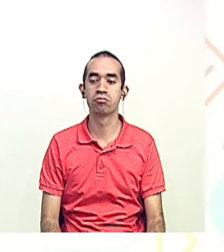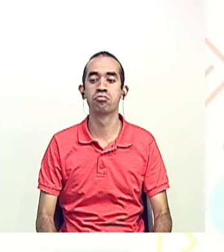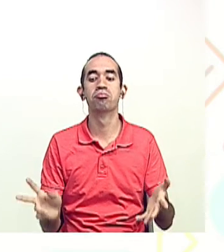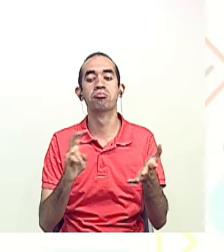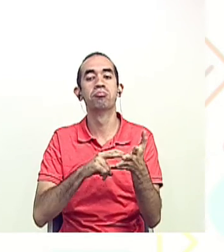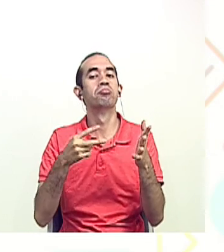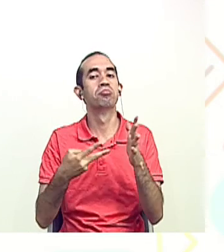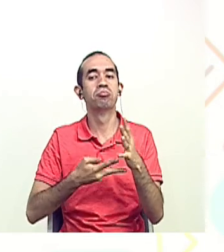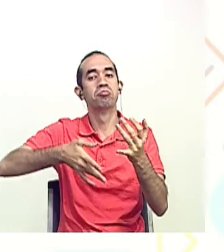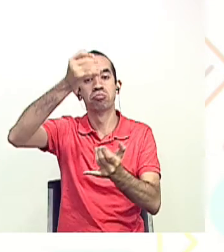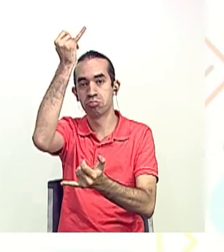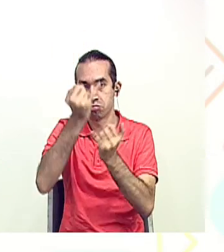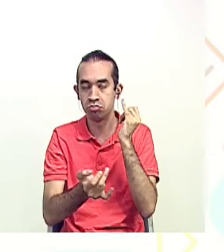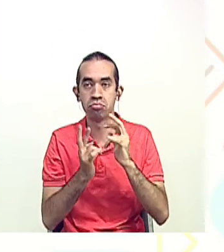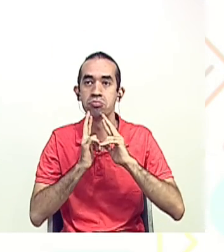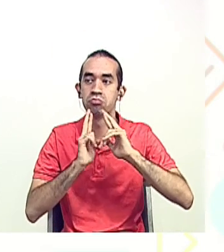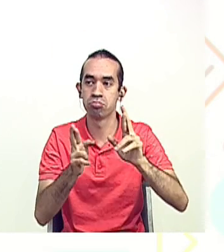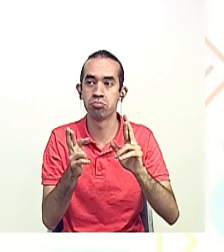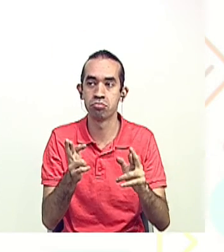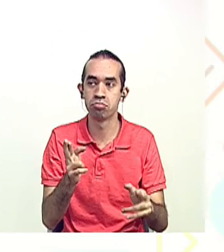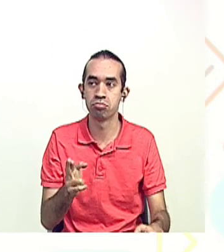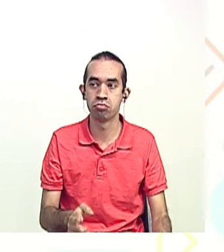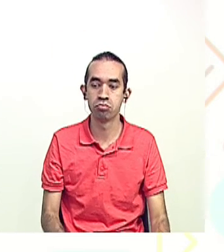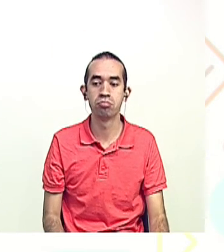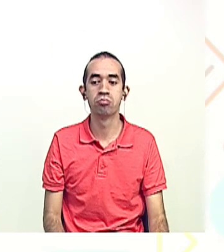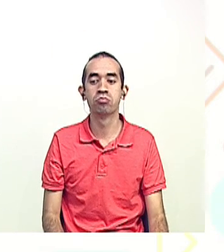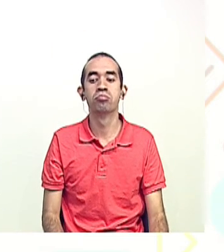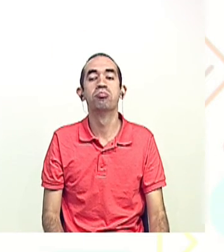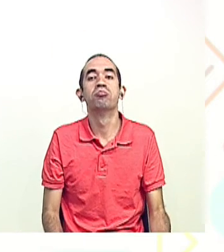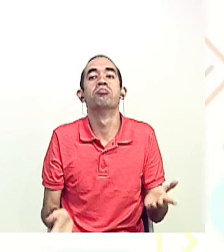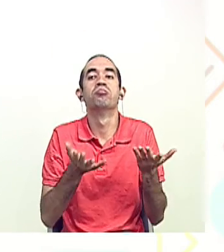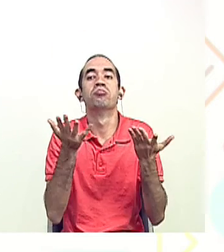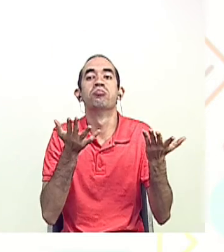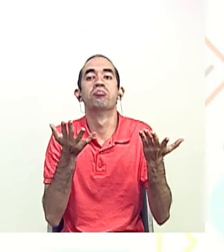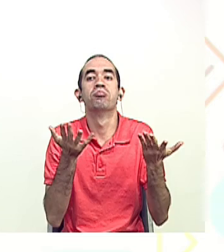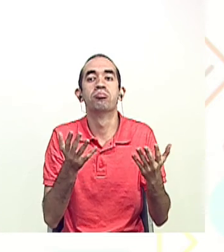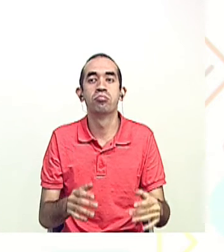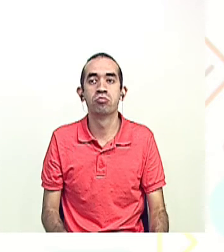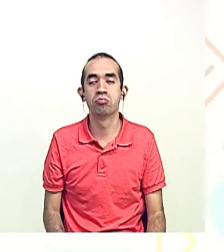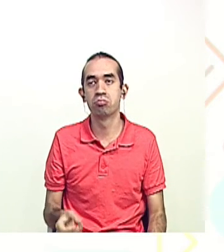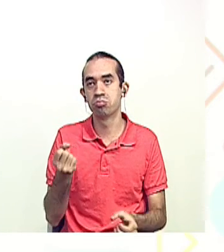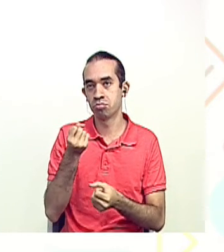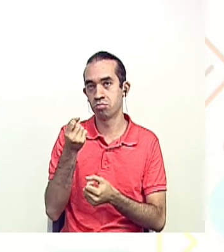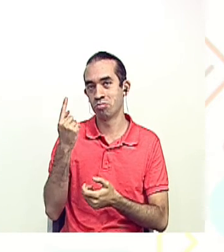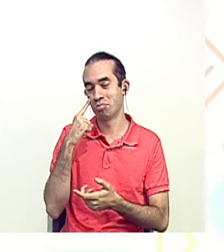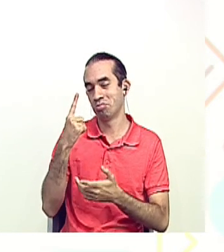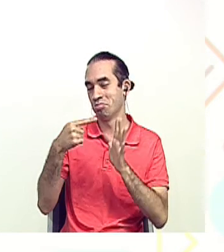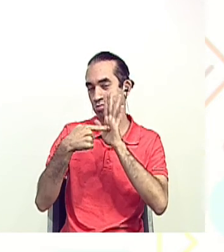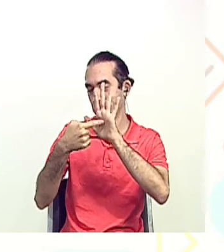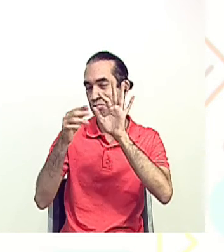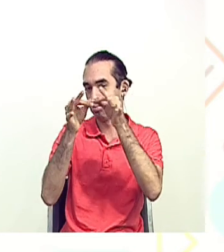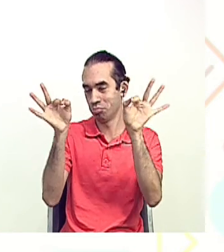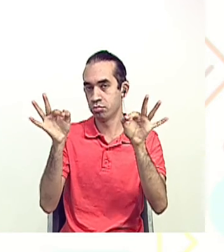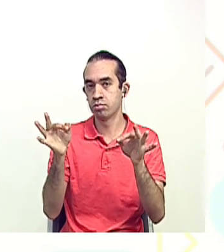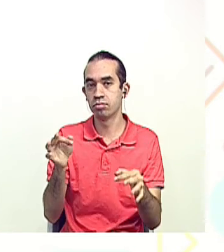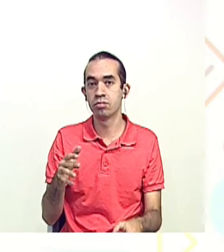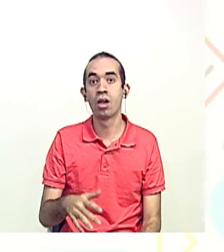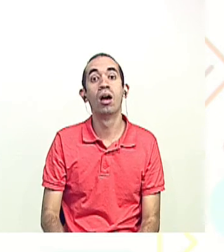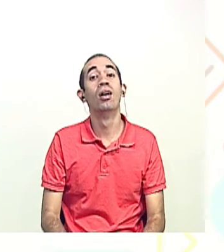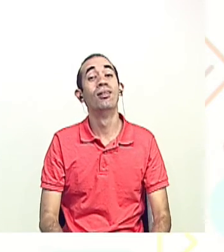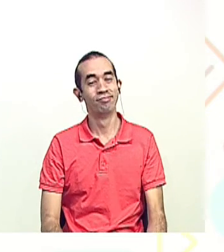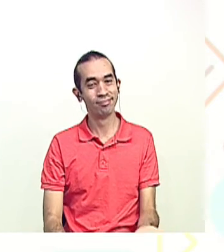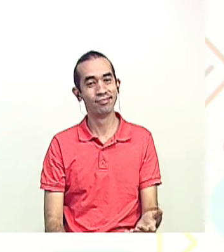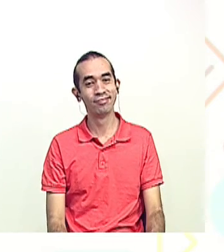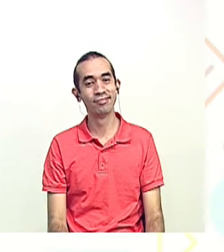Entonces, el resultado final de esta diferencia de cuadrados corresponde a la expresión. Entonces, ya le